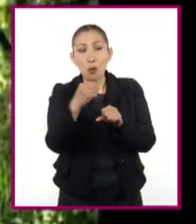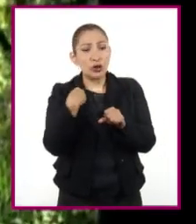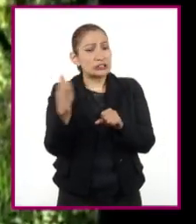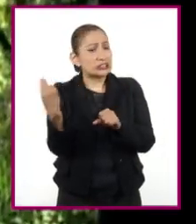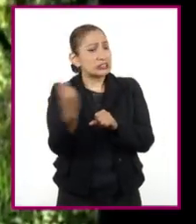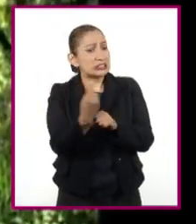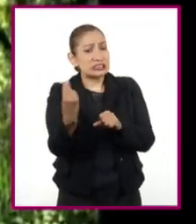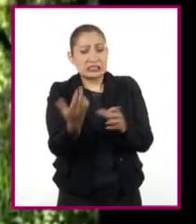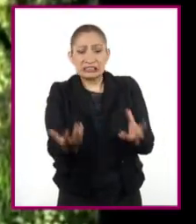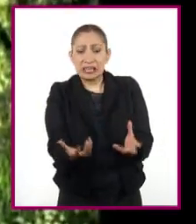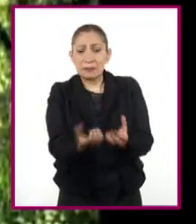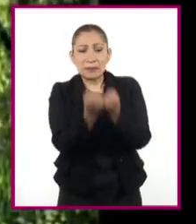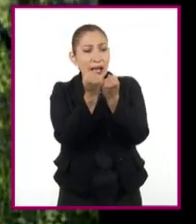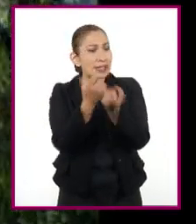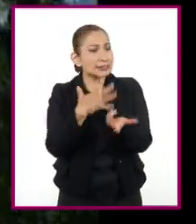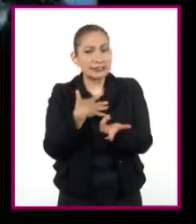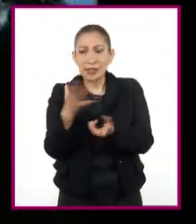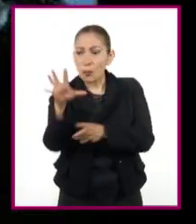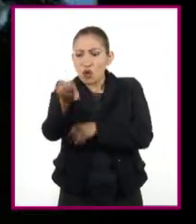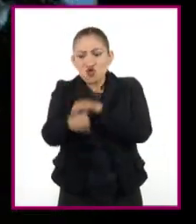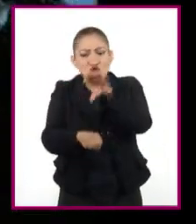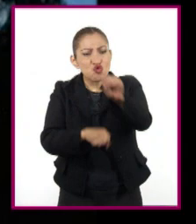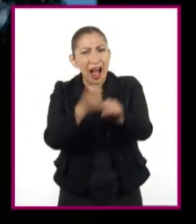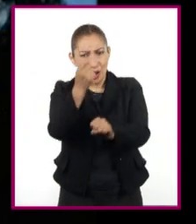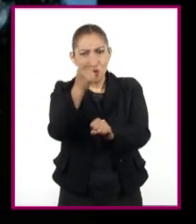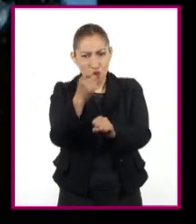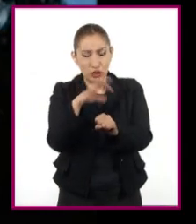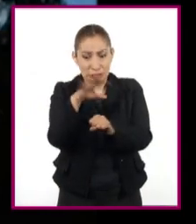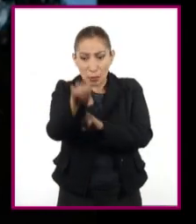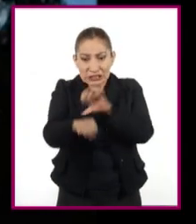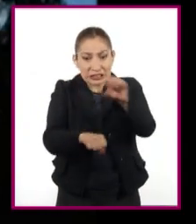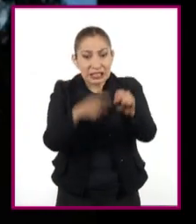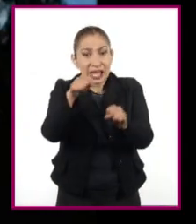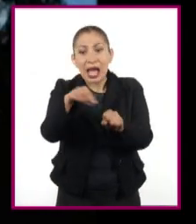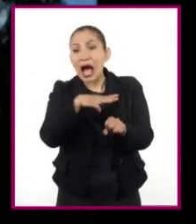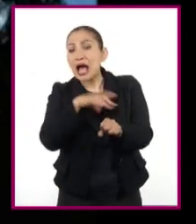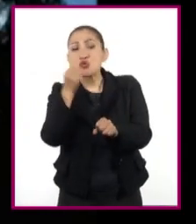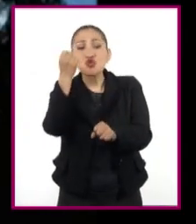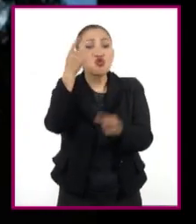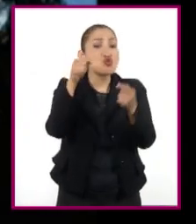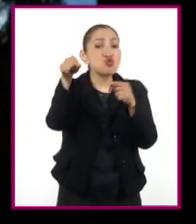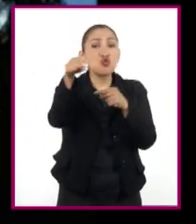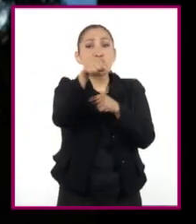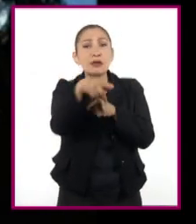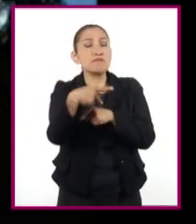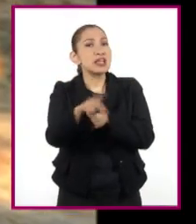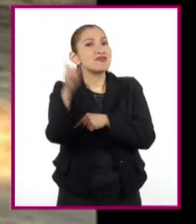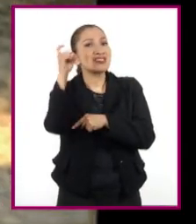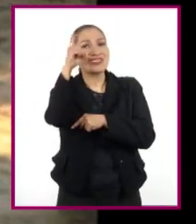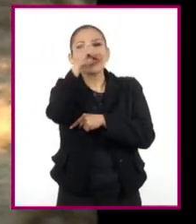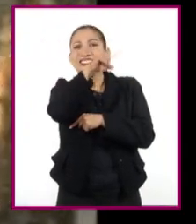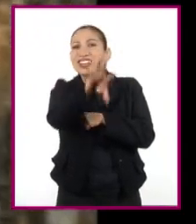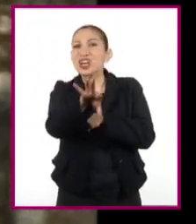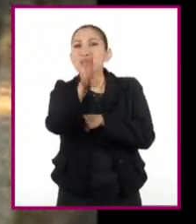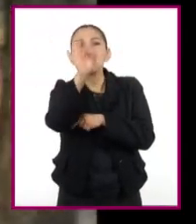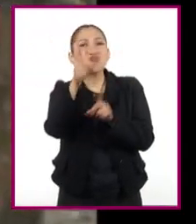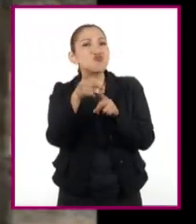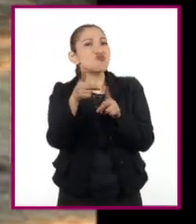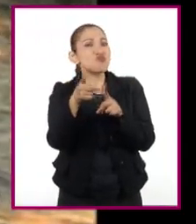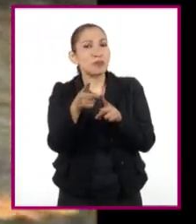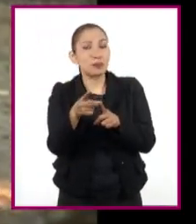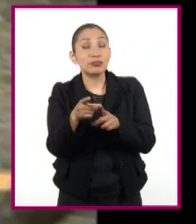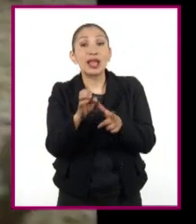urgente. Era necesario capturar a los pocos individuos que quedaban en la sierra, pero era muy difícil